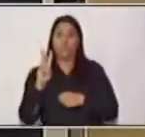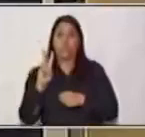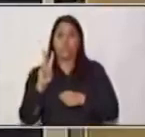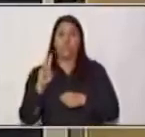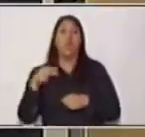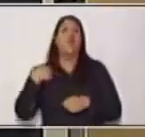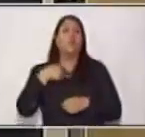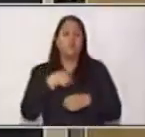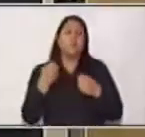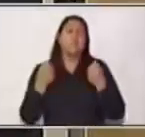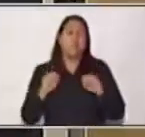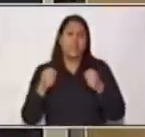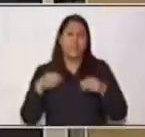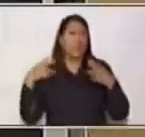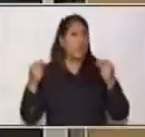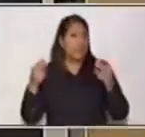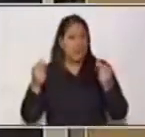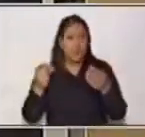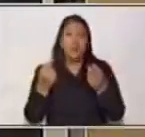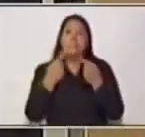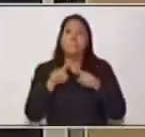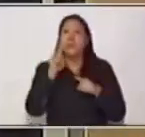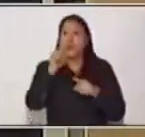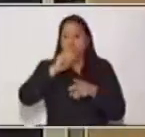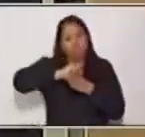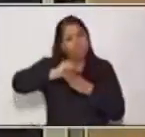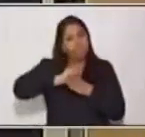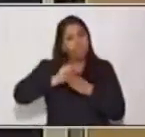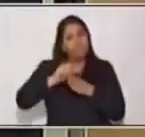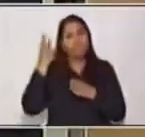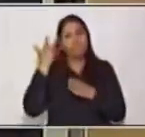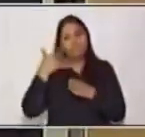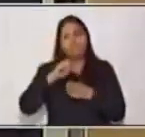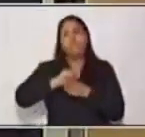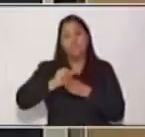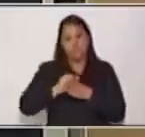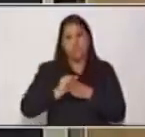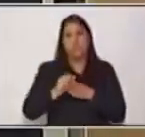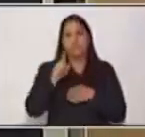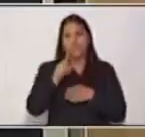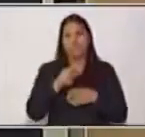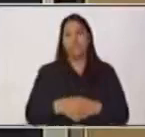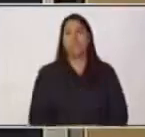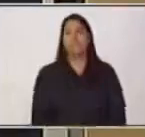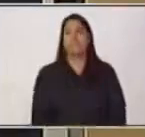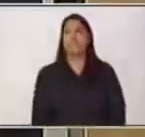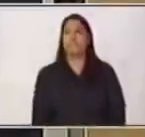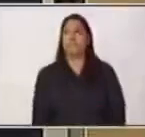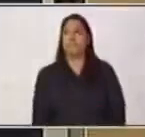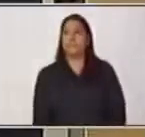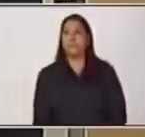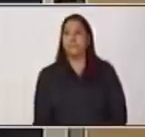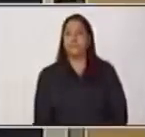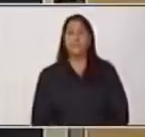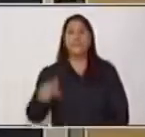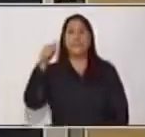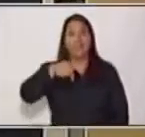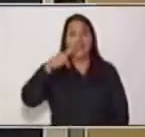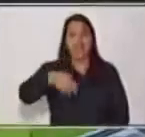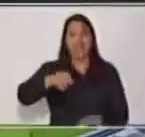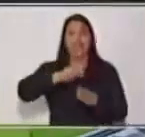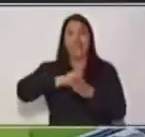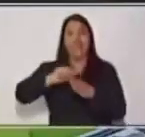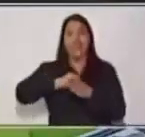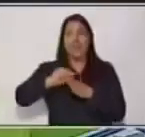práctica conforme estemos practicando. Ahora, quiero que repasemos lo